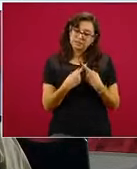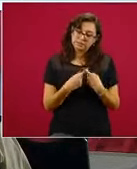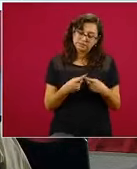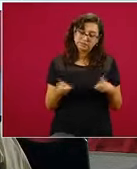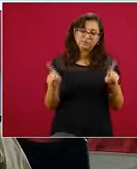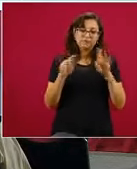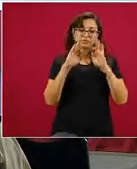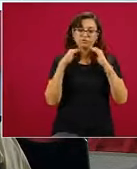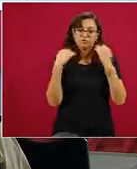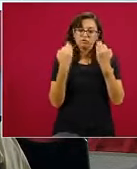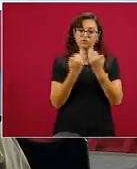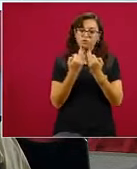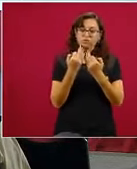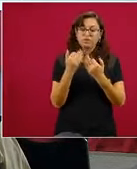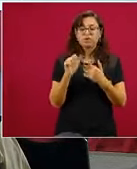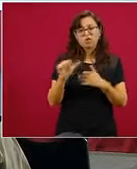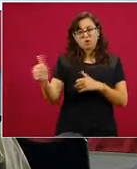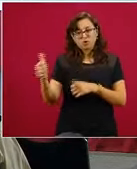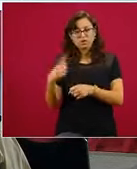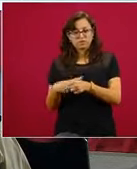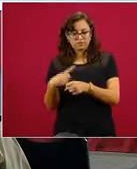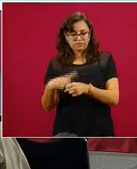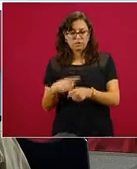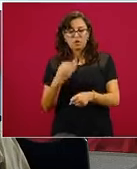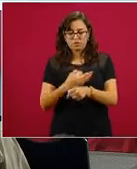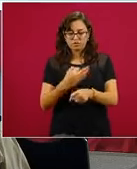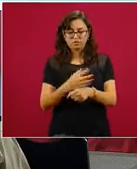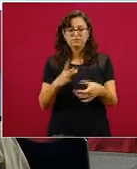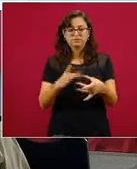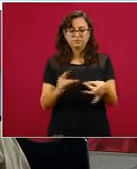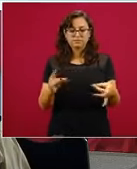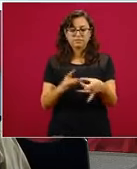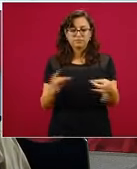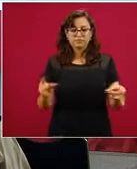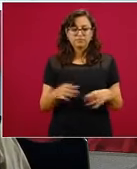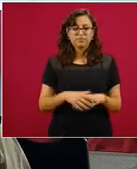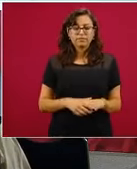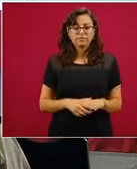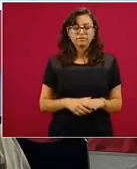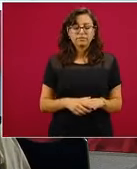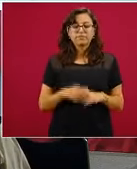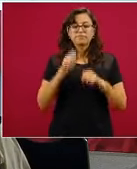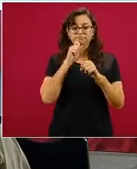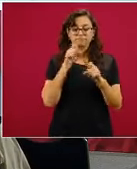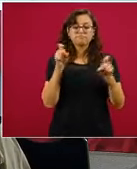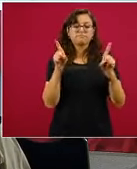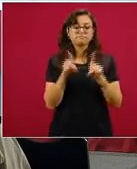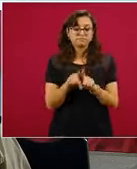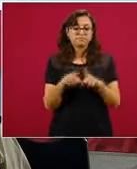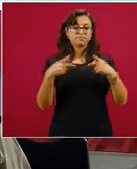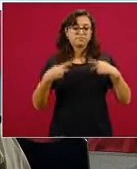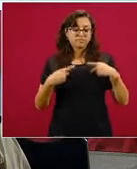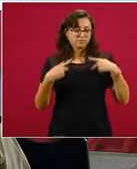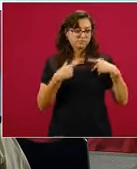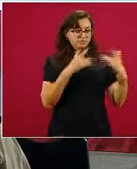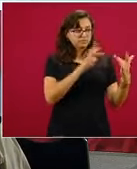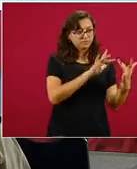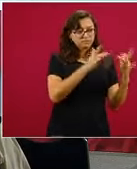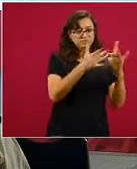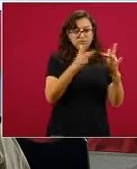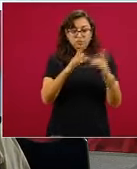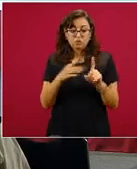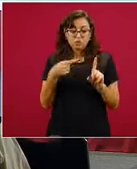a otras patologías, ya lo veremos más adelante. El estudio de contactos. Ya habló la doctora Santa, cuántas personas